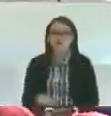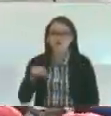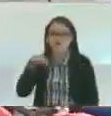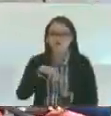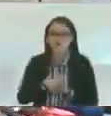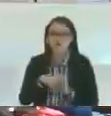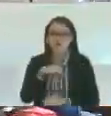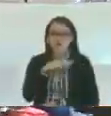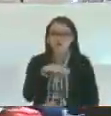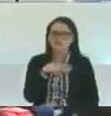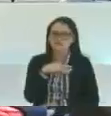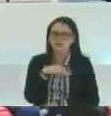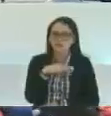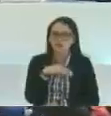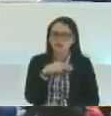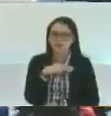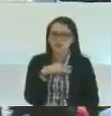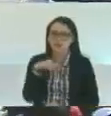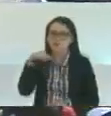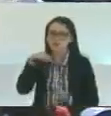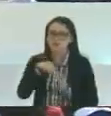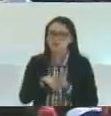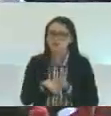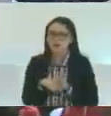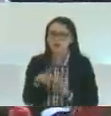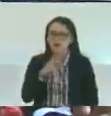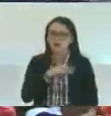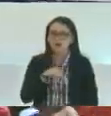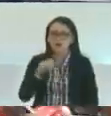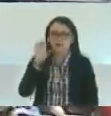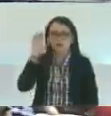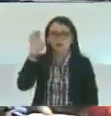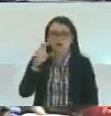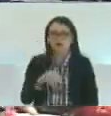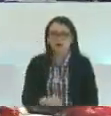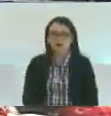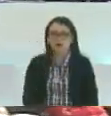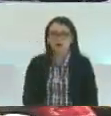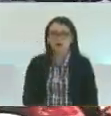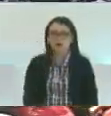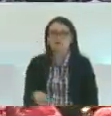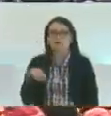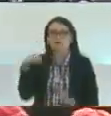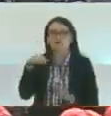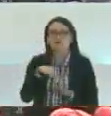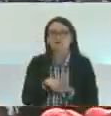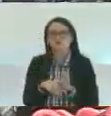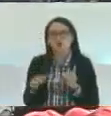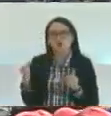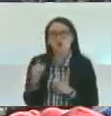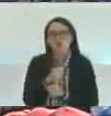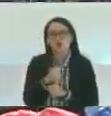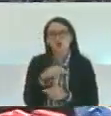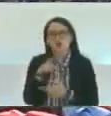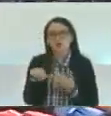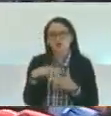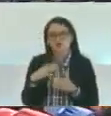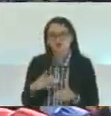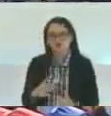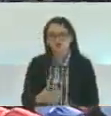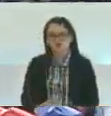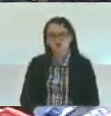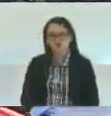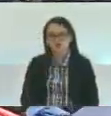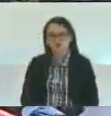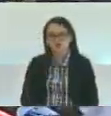las misiones, para profundizar el carnet de la patria, para profundizar los logros de la revolución